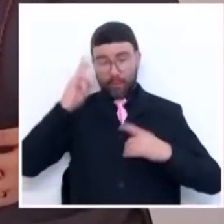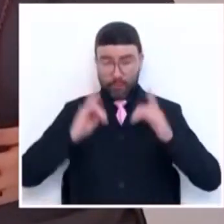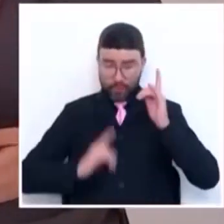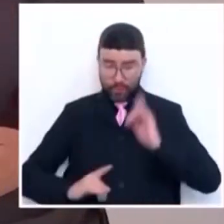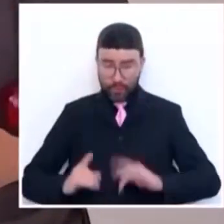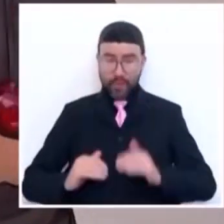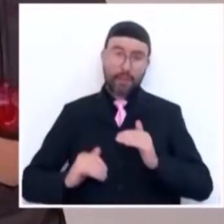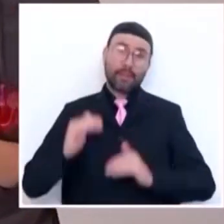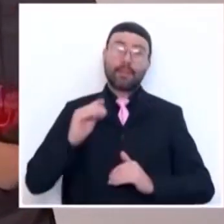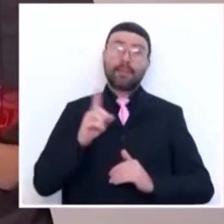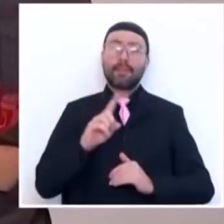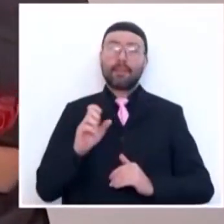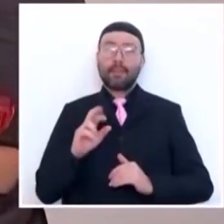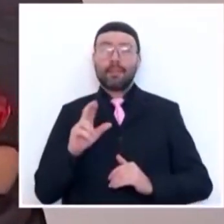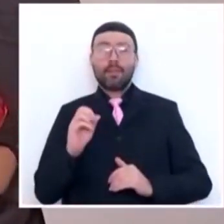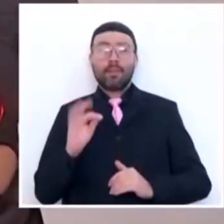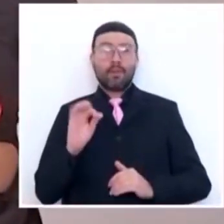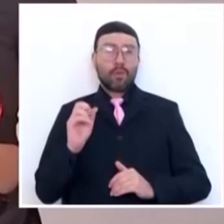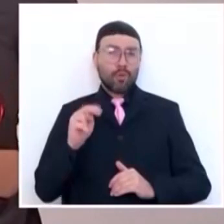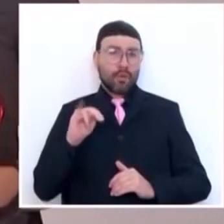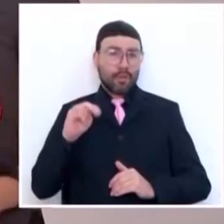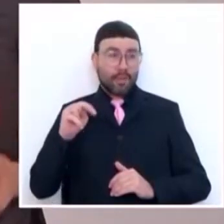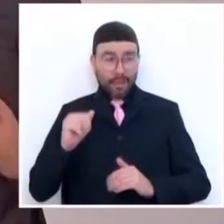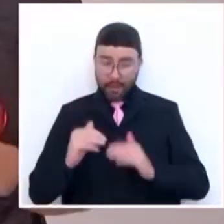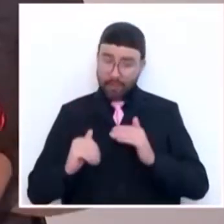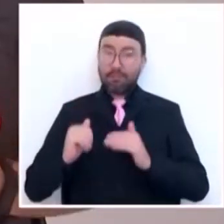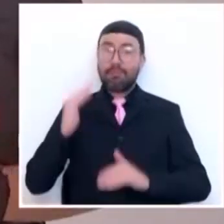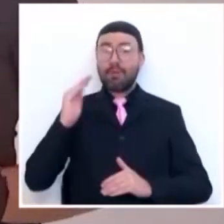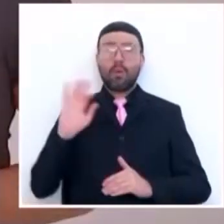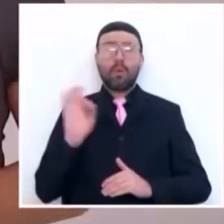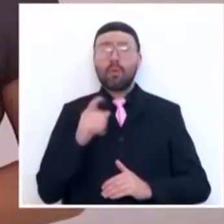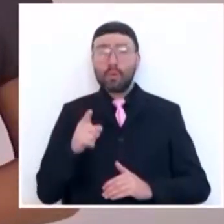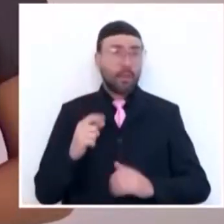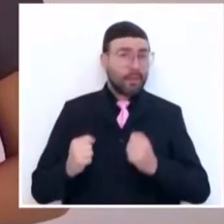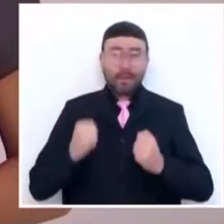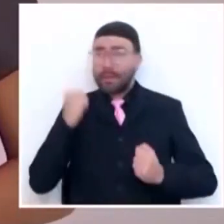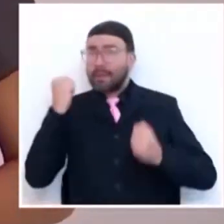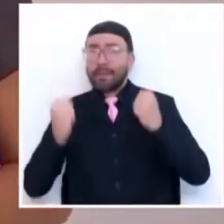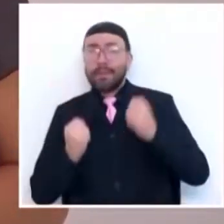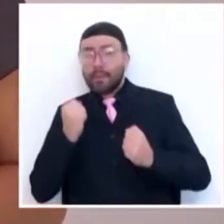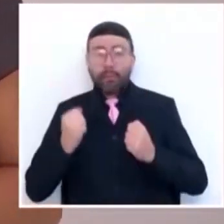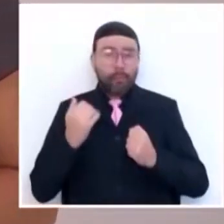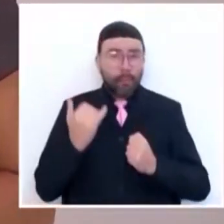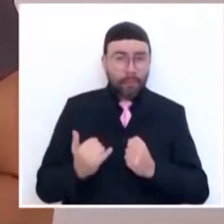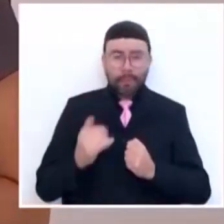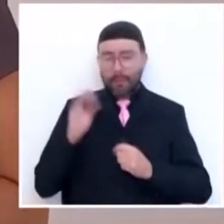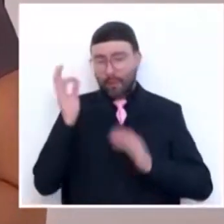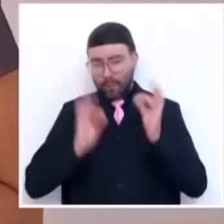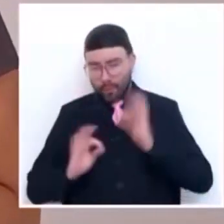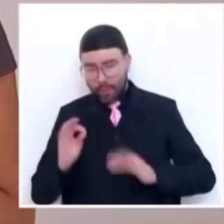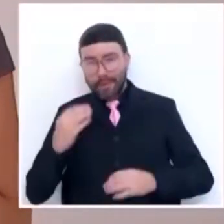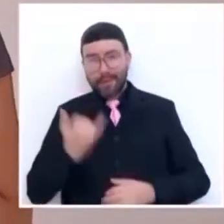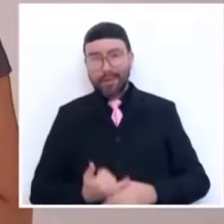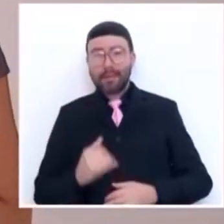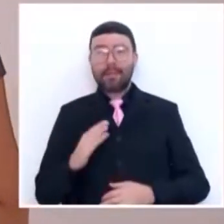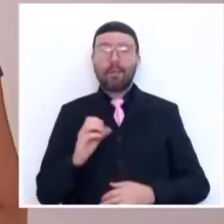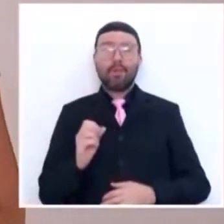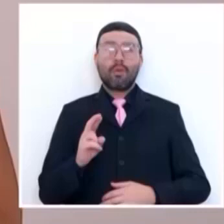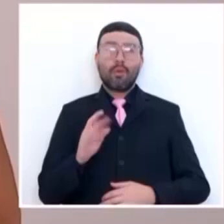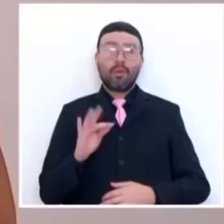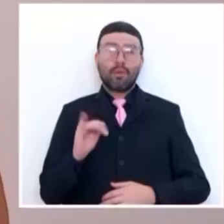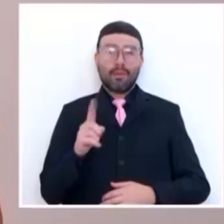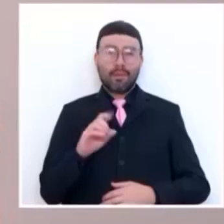elevada. Si nosotros estamos muy ansiosos, entonces van a haber hormonas como el cortisol,